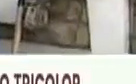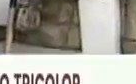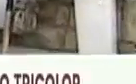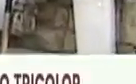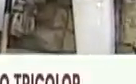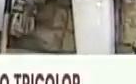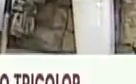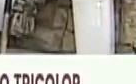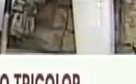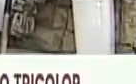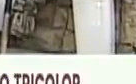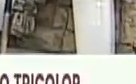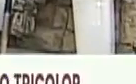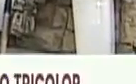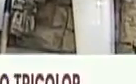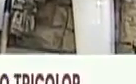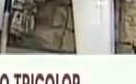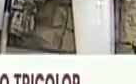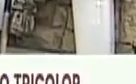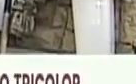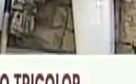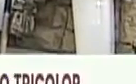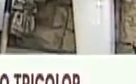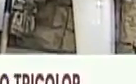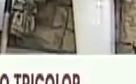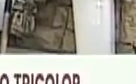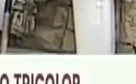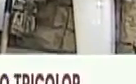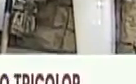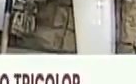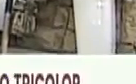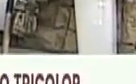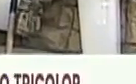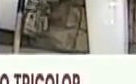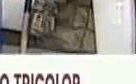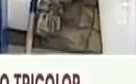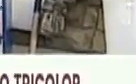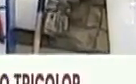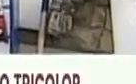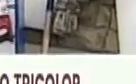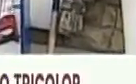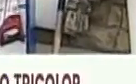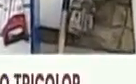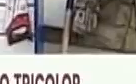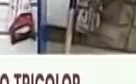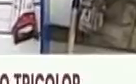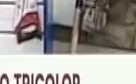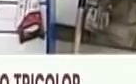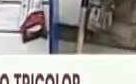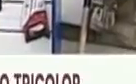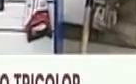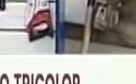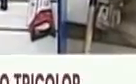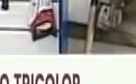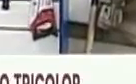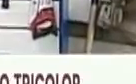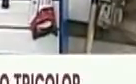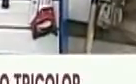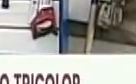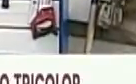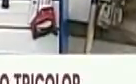las luchas sociales de las comunidades del pueblo venezolano y que